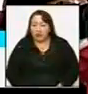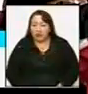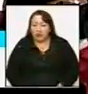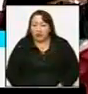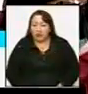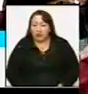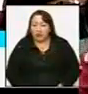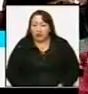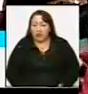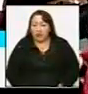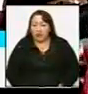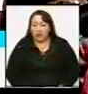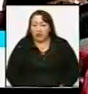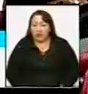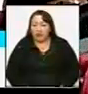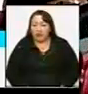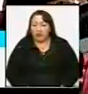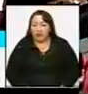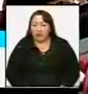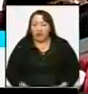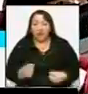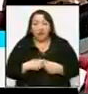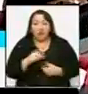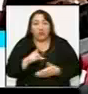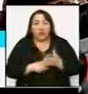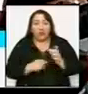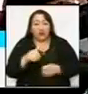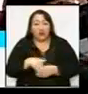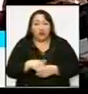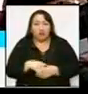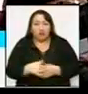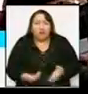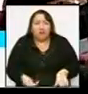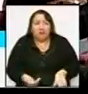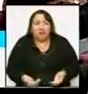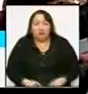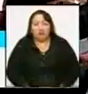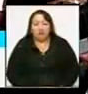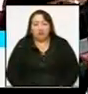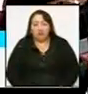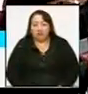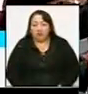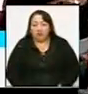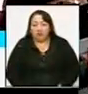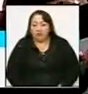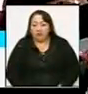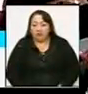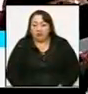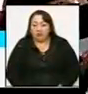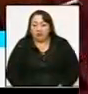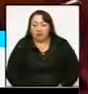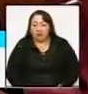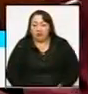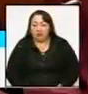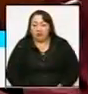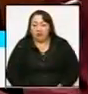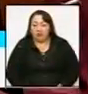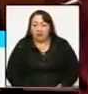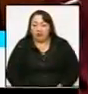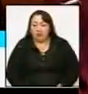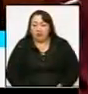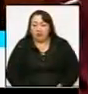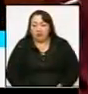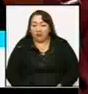la renuncia y la última frase dice no se puede postular por más de una lista de candidatos. Creo que, digamos, no, por coherencia no tiene mucho sentido en